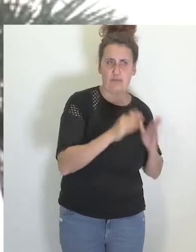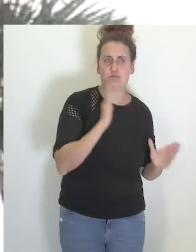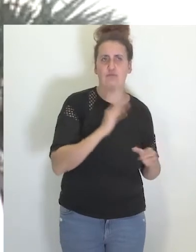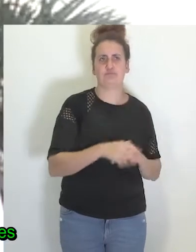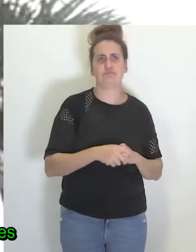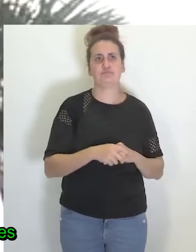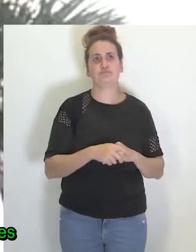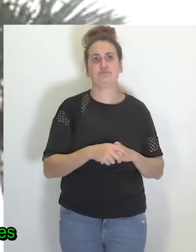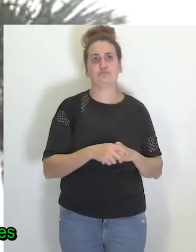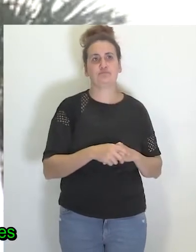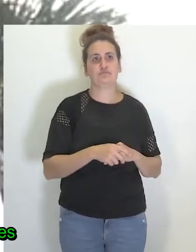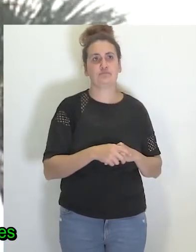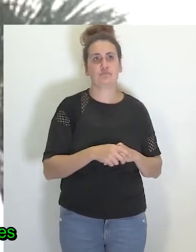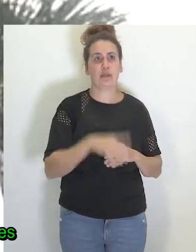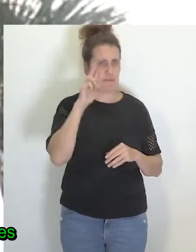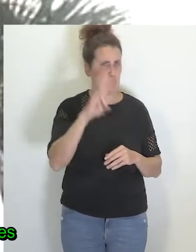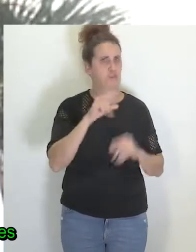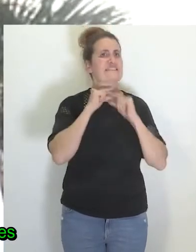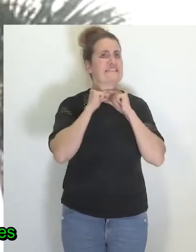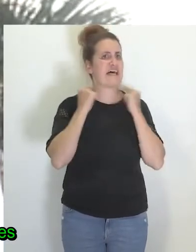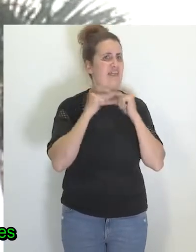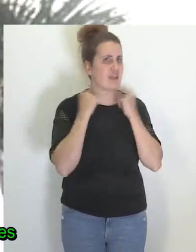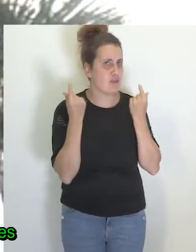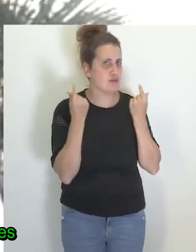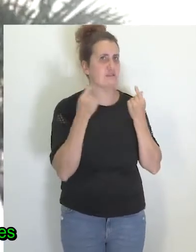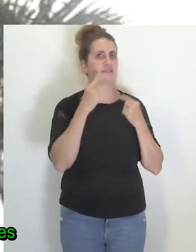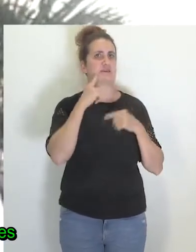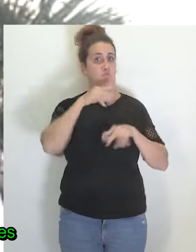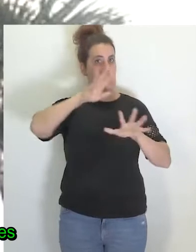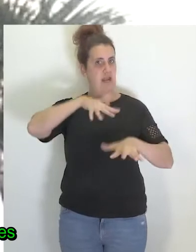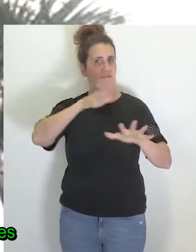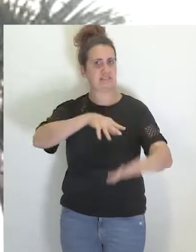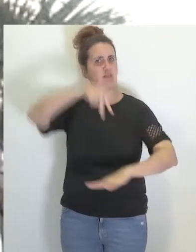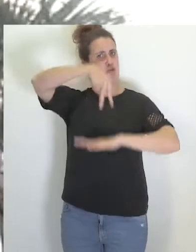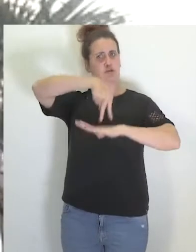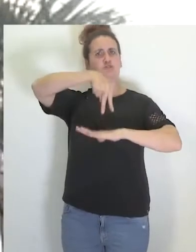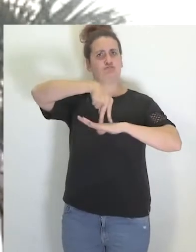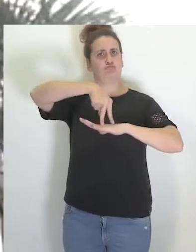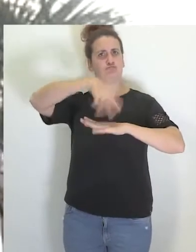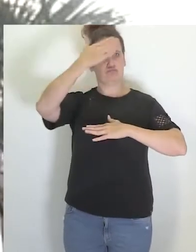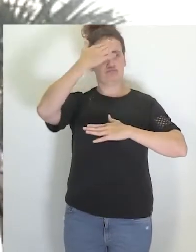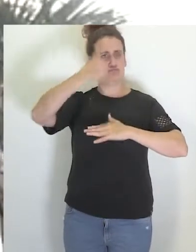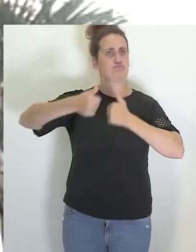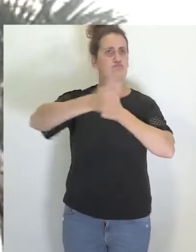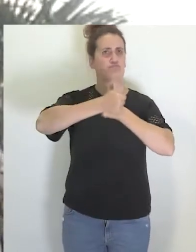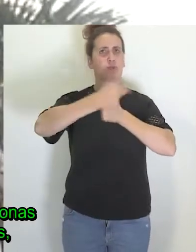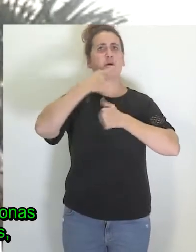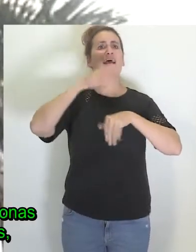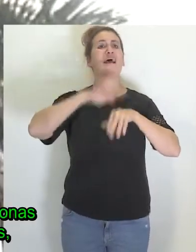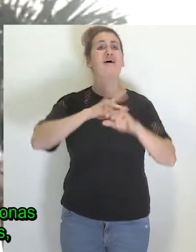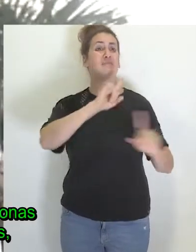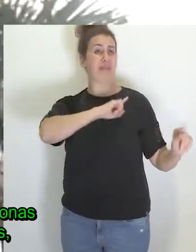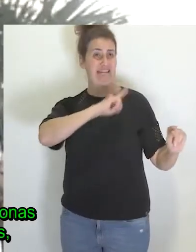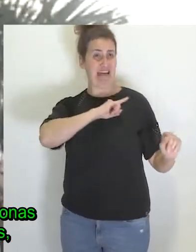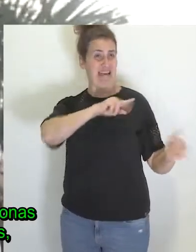momento. Vimos sacerdotes encabezando manifestaciones frente a los